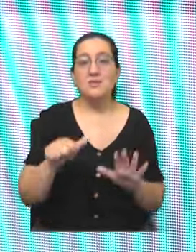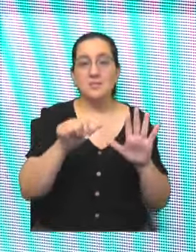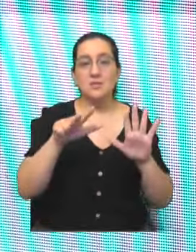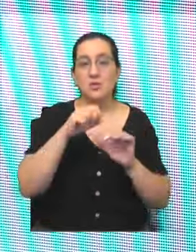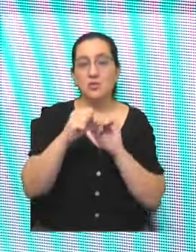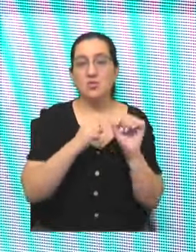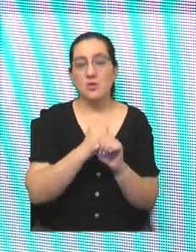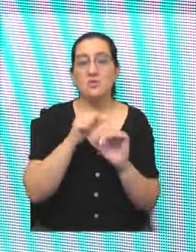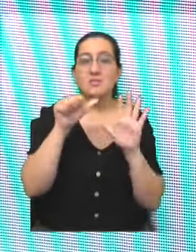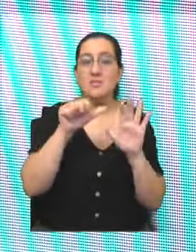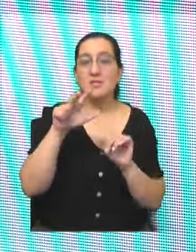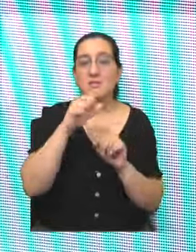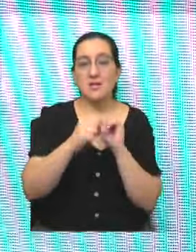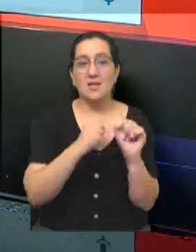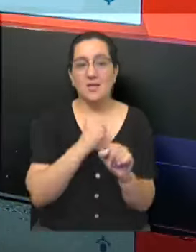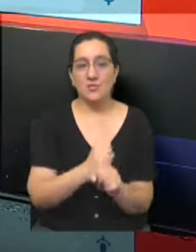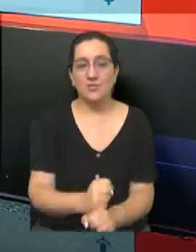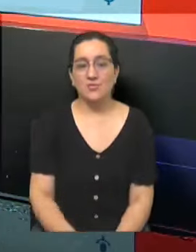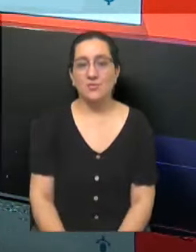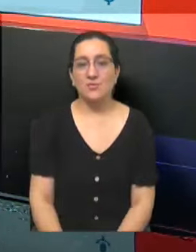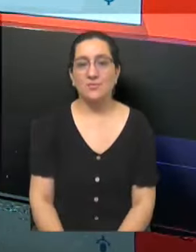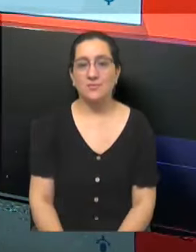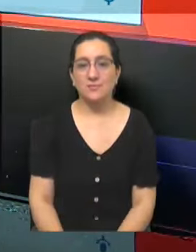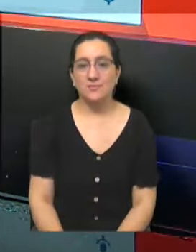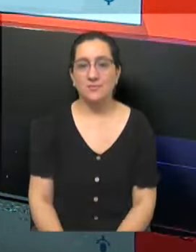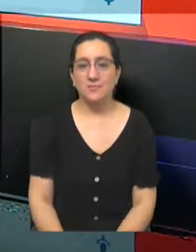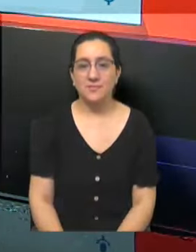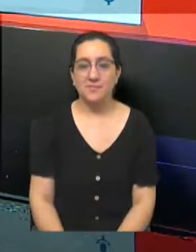68 y 63 años, respectivamente.